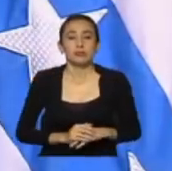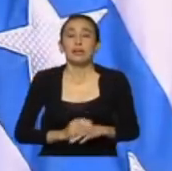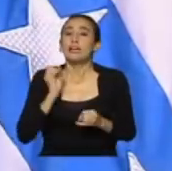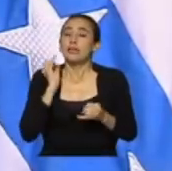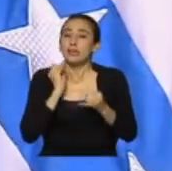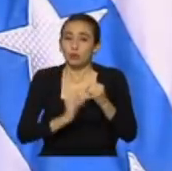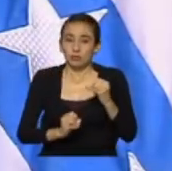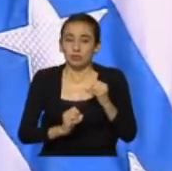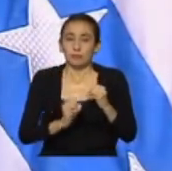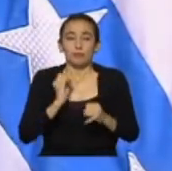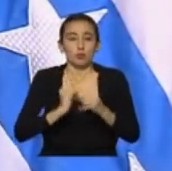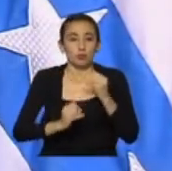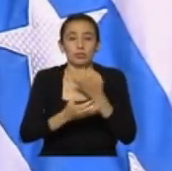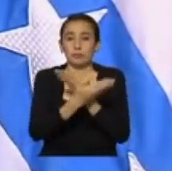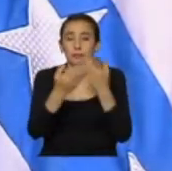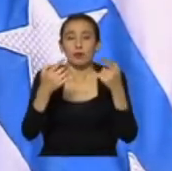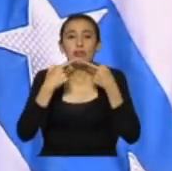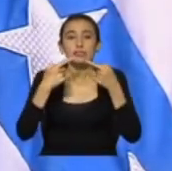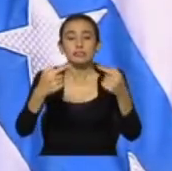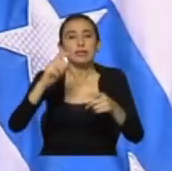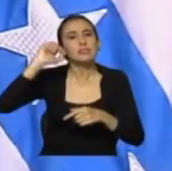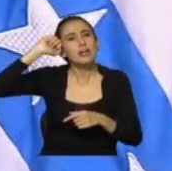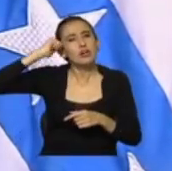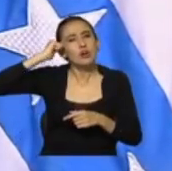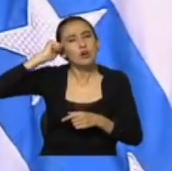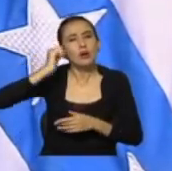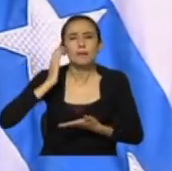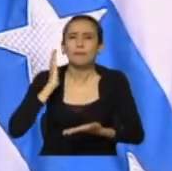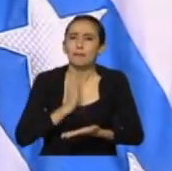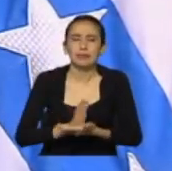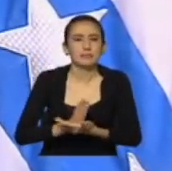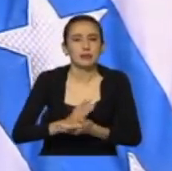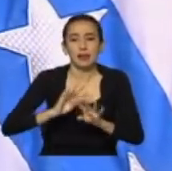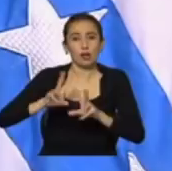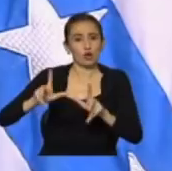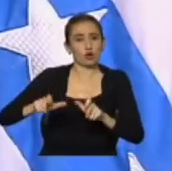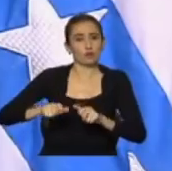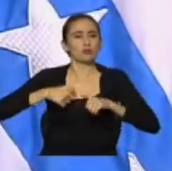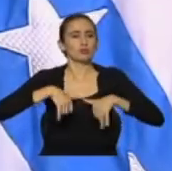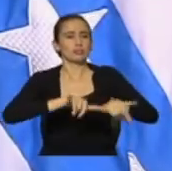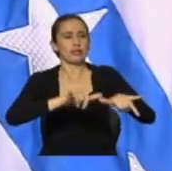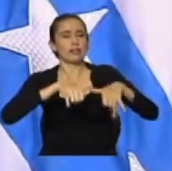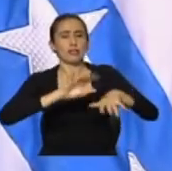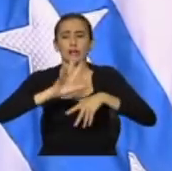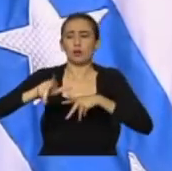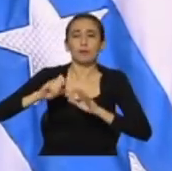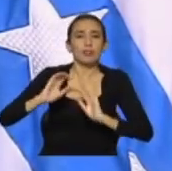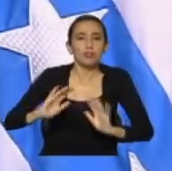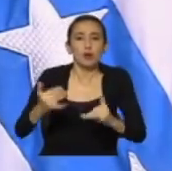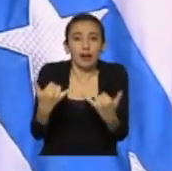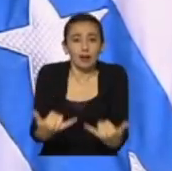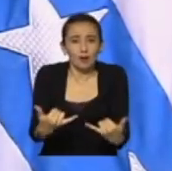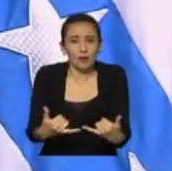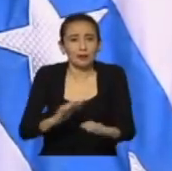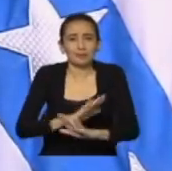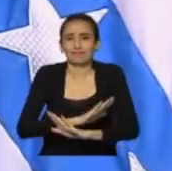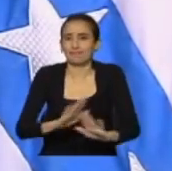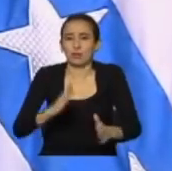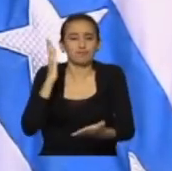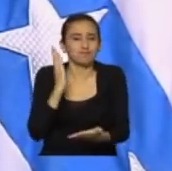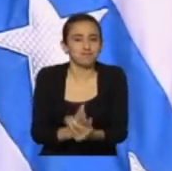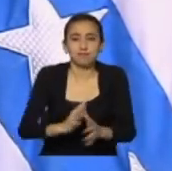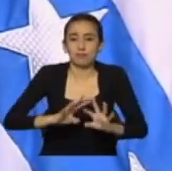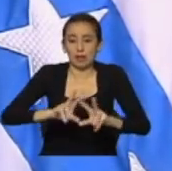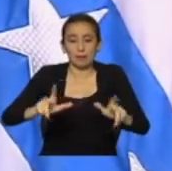importante recordarles a todos que nunca toleraremos la corrupción mucho menos en estas circunstancias en el coe nacional